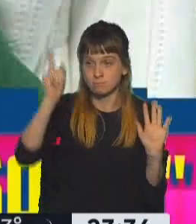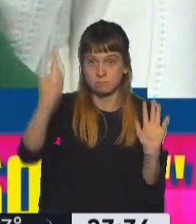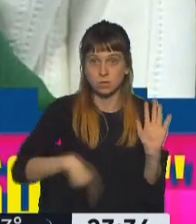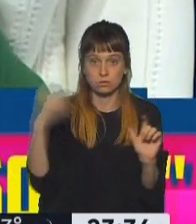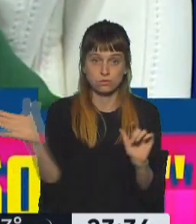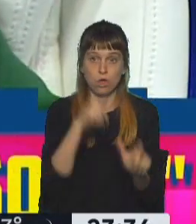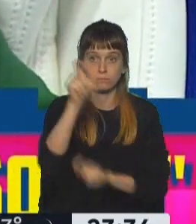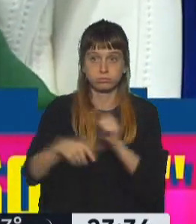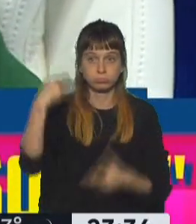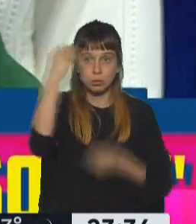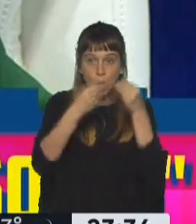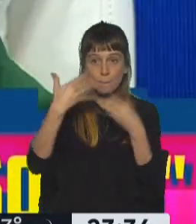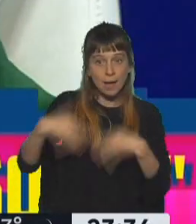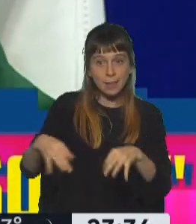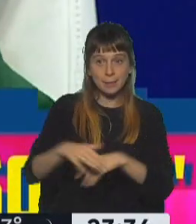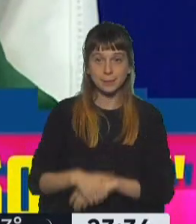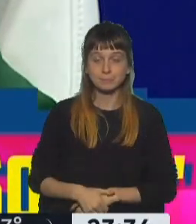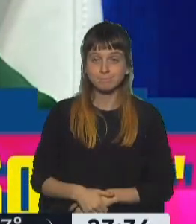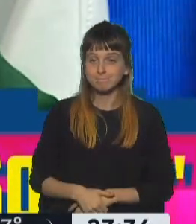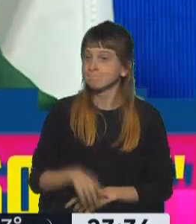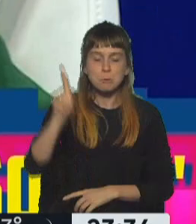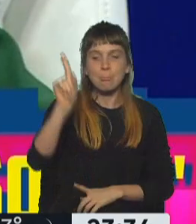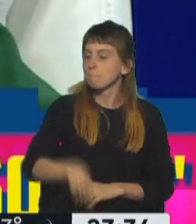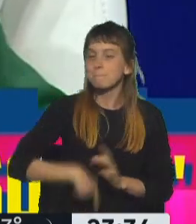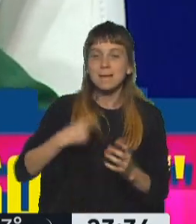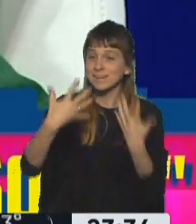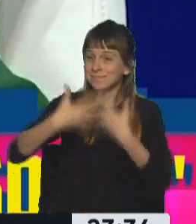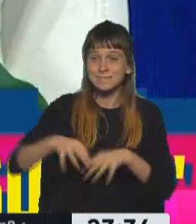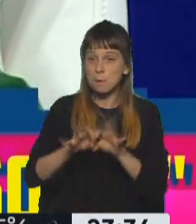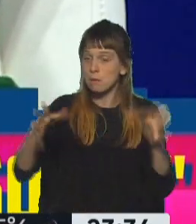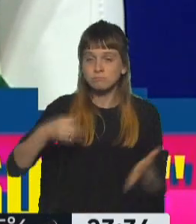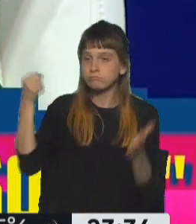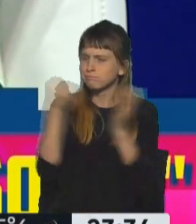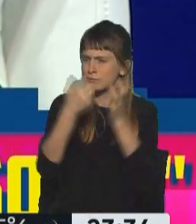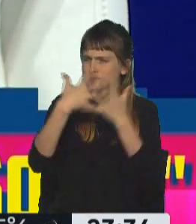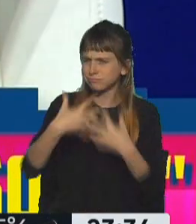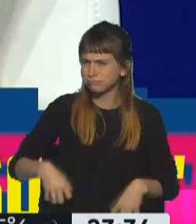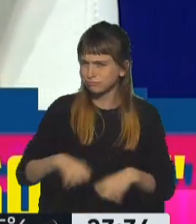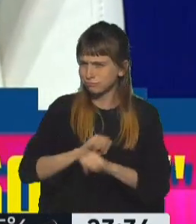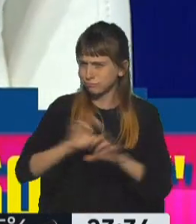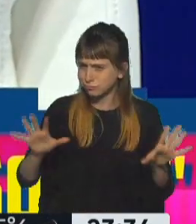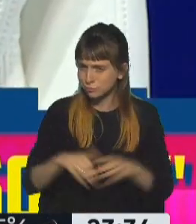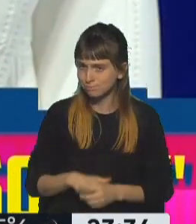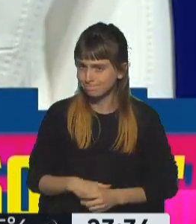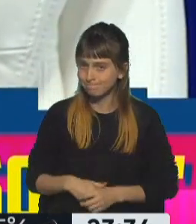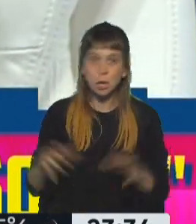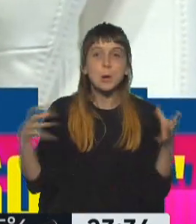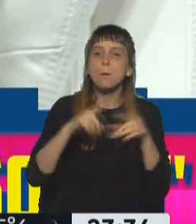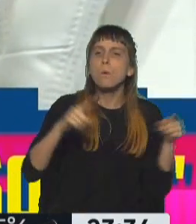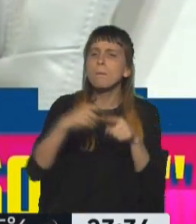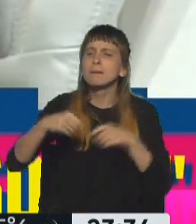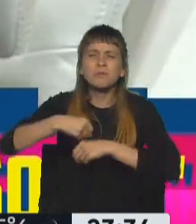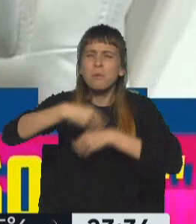E impacta en el sistema democrático. No es bueno para ningún partido político, en definitiva, aún para aquel